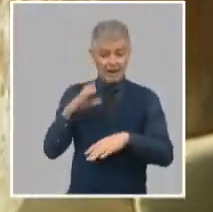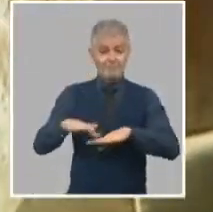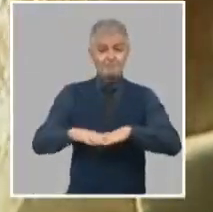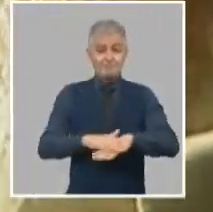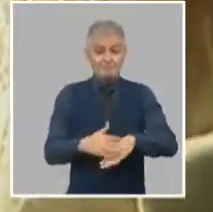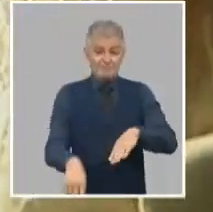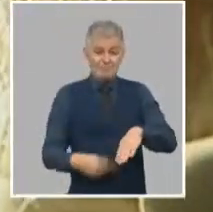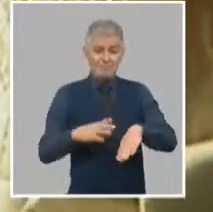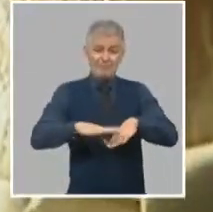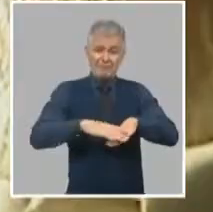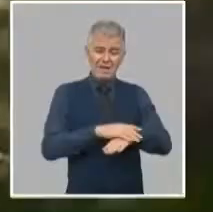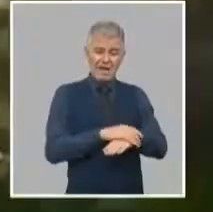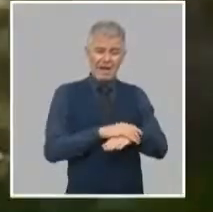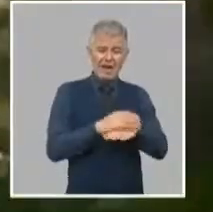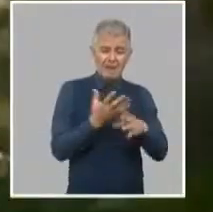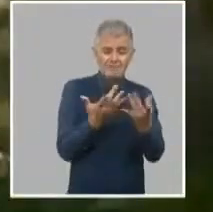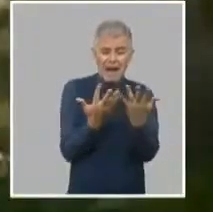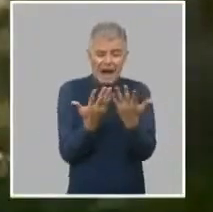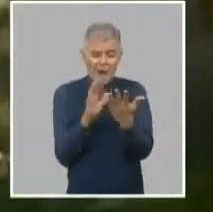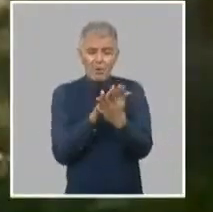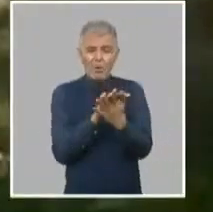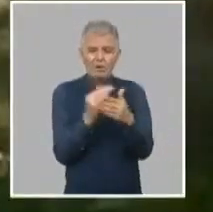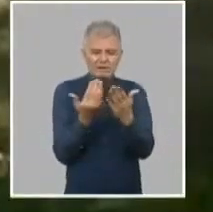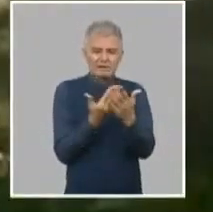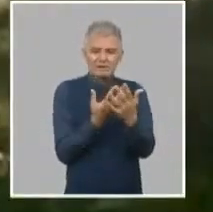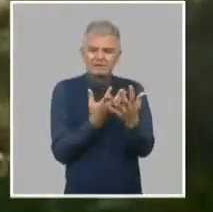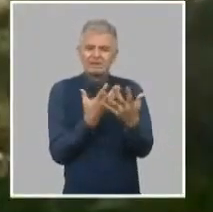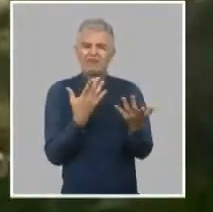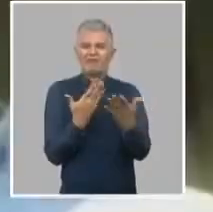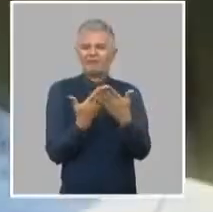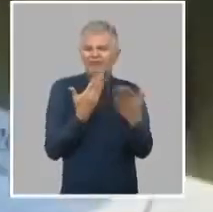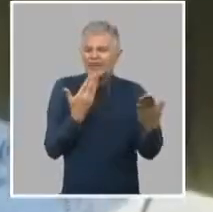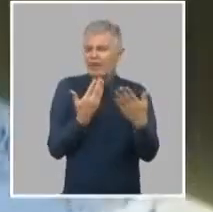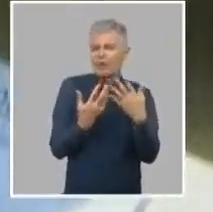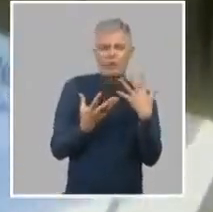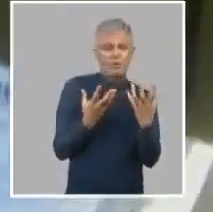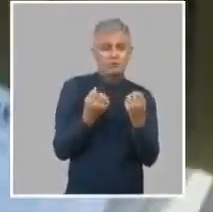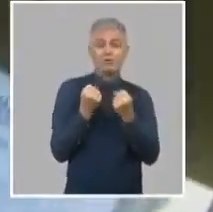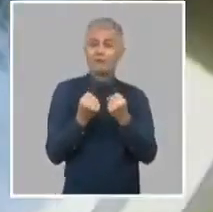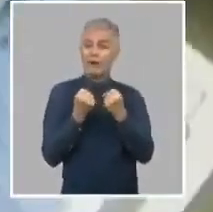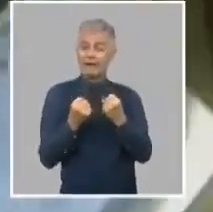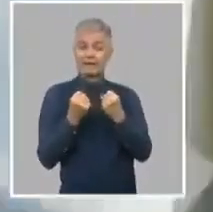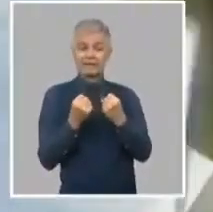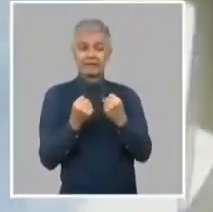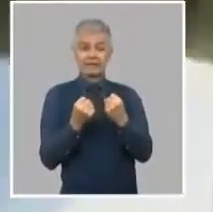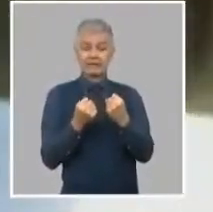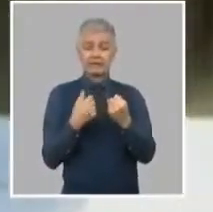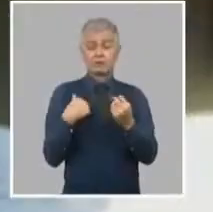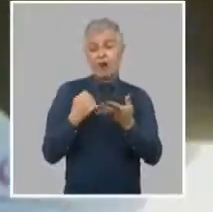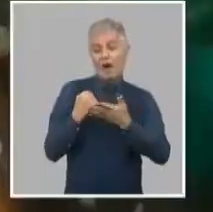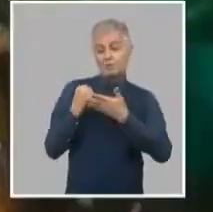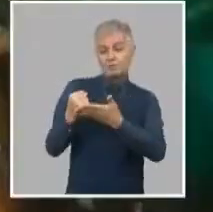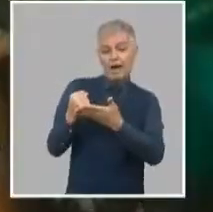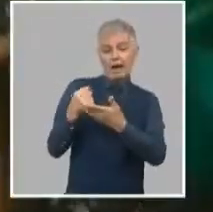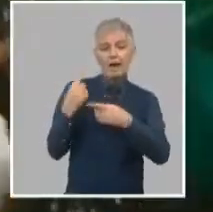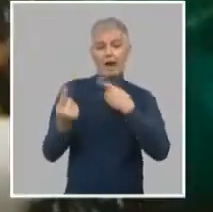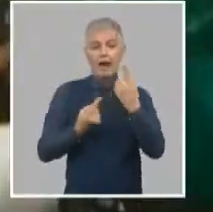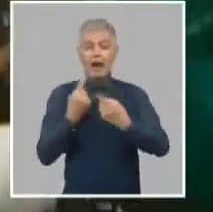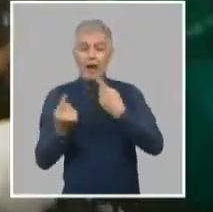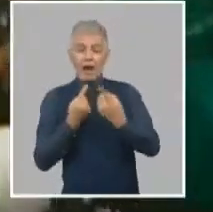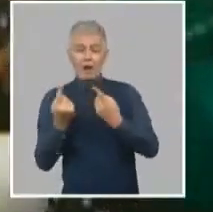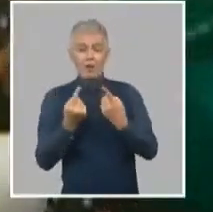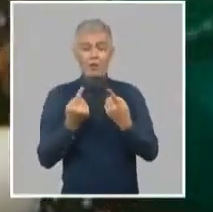manos quemadas del frío, y cuando fuimos a evacuarla, bajarla de una posición como Yaret, que